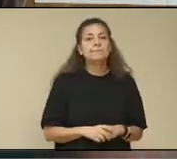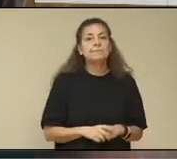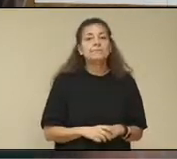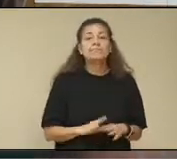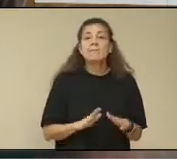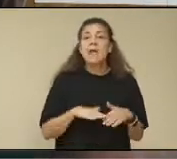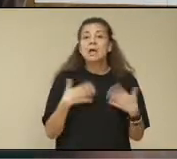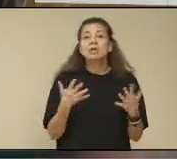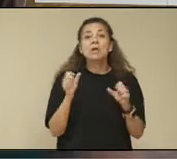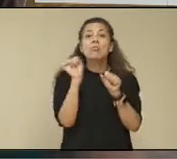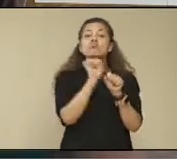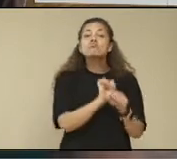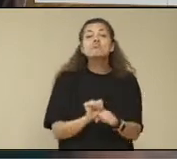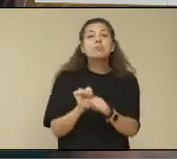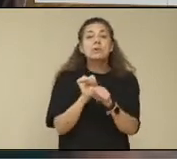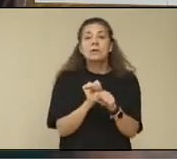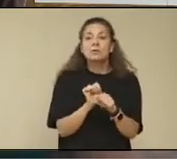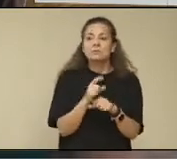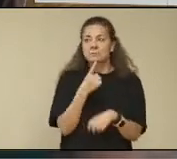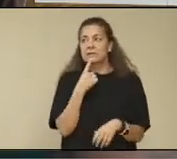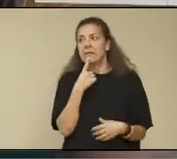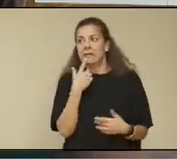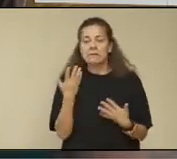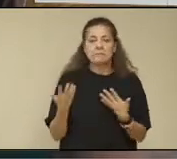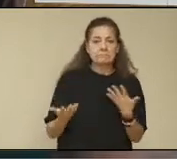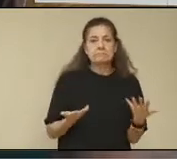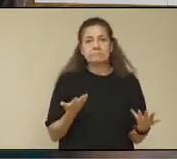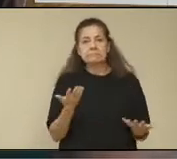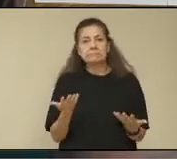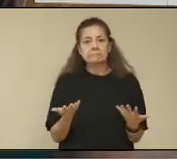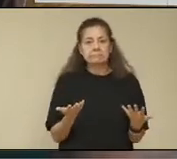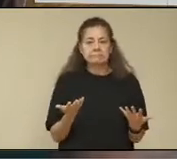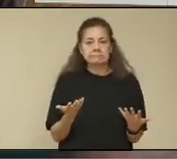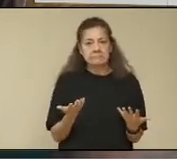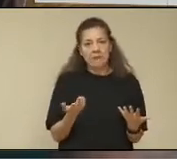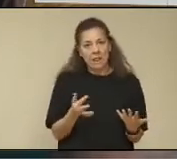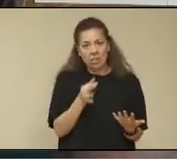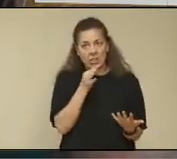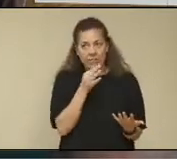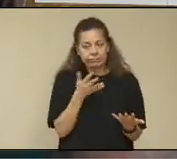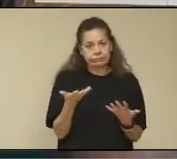Entonces la protección consideraban que era pues relativamente pues modesta.